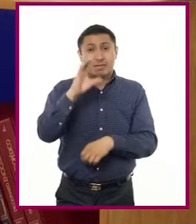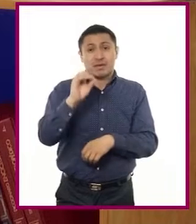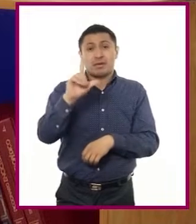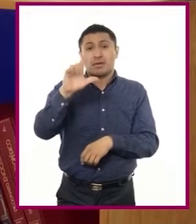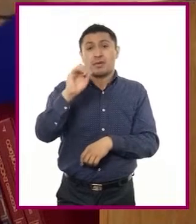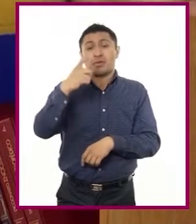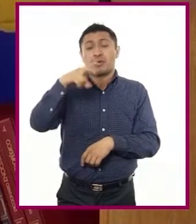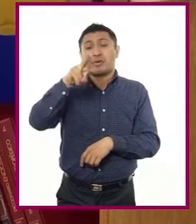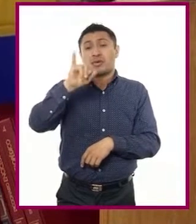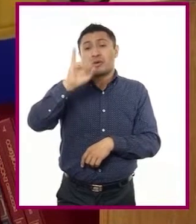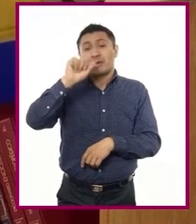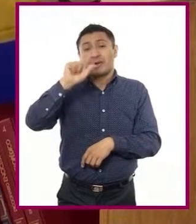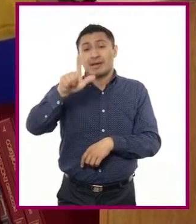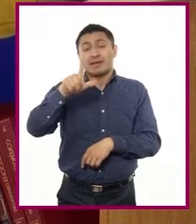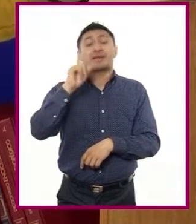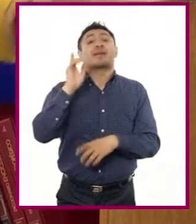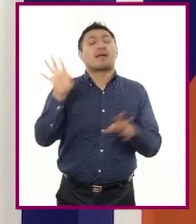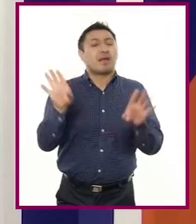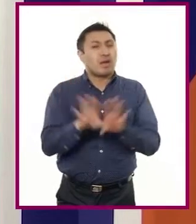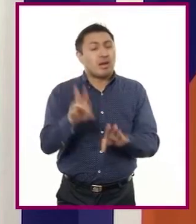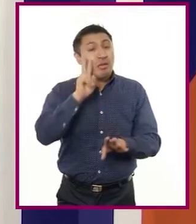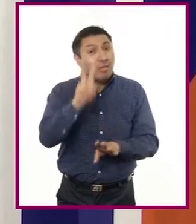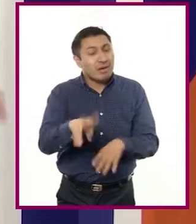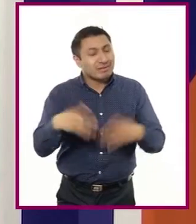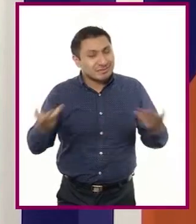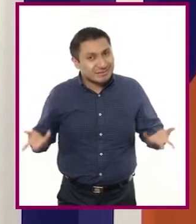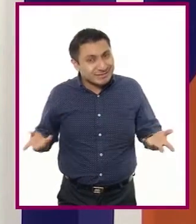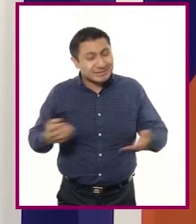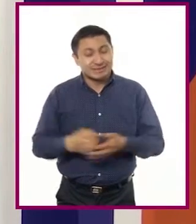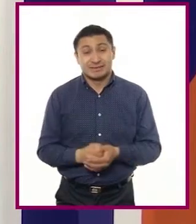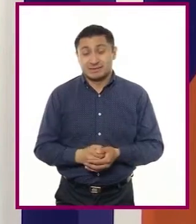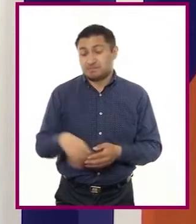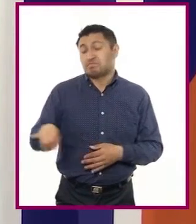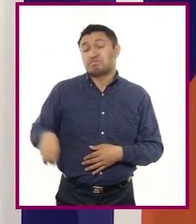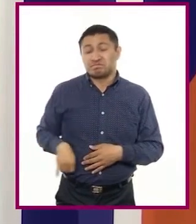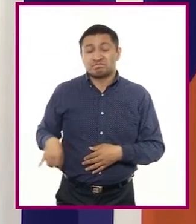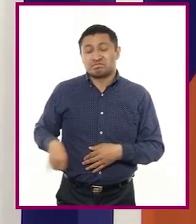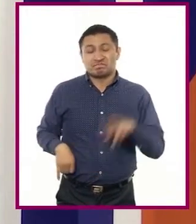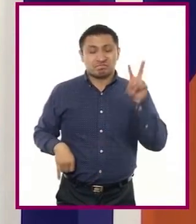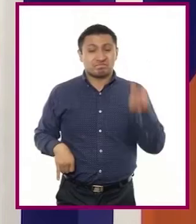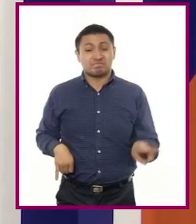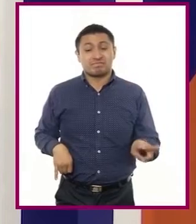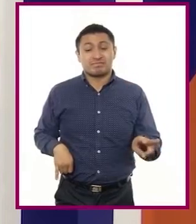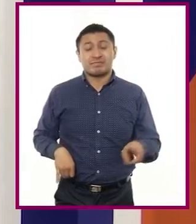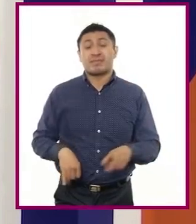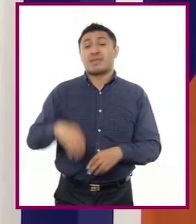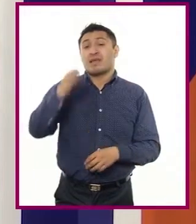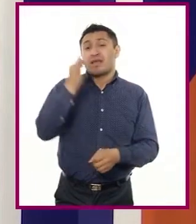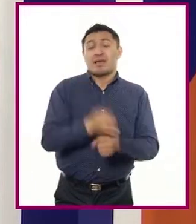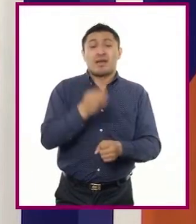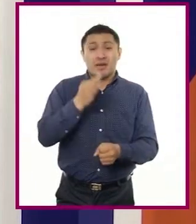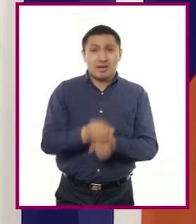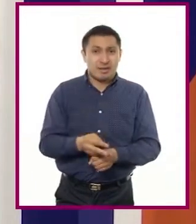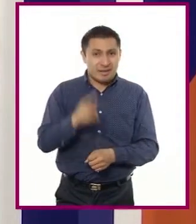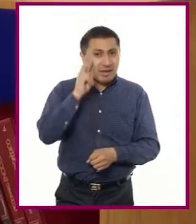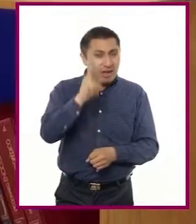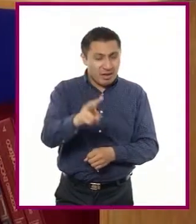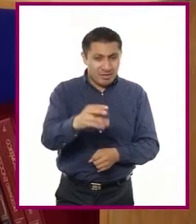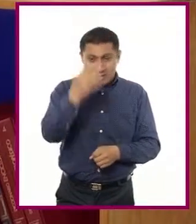coloquial. ¿Qué les parece? Muy interesante, profesora. Escudriñemos el uso del